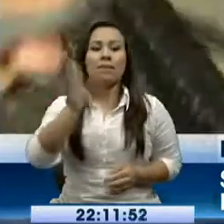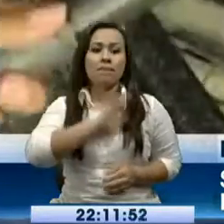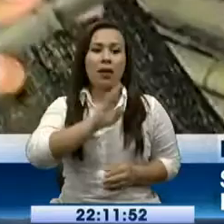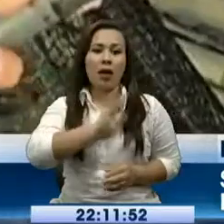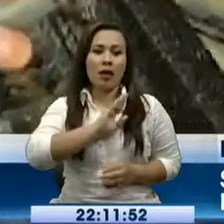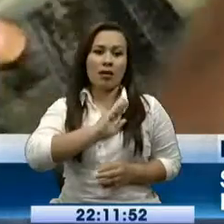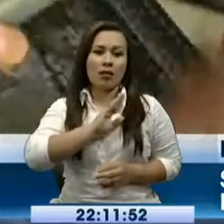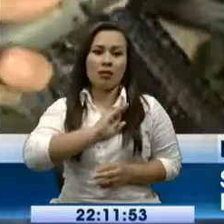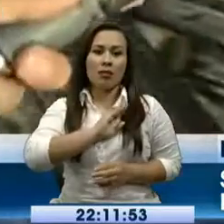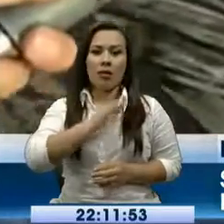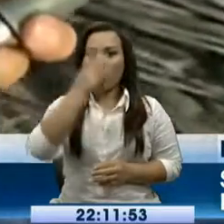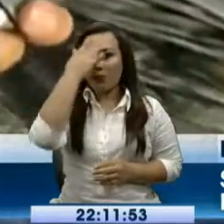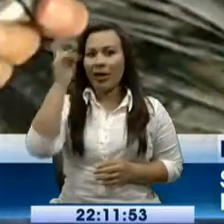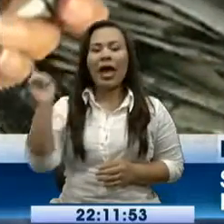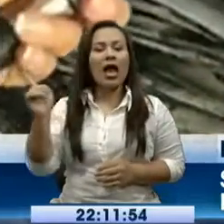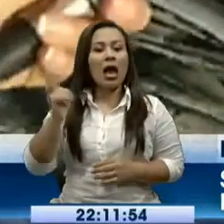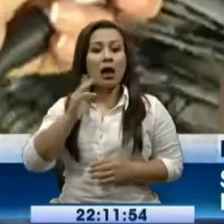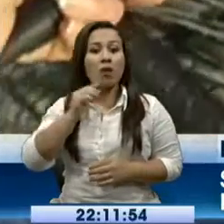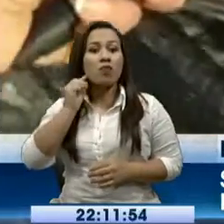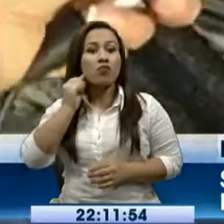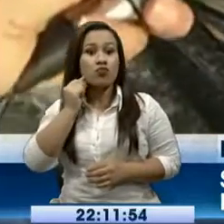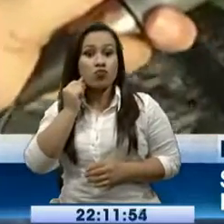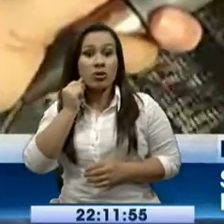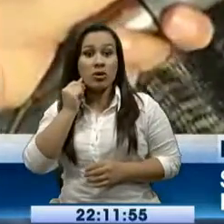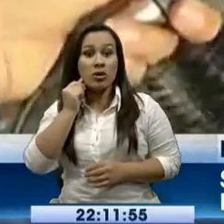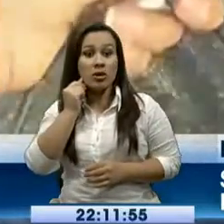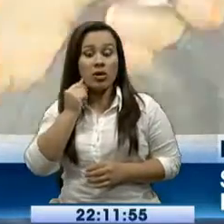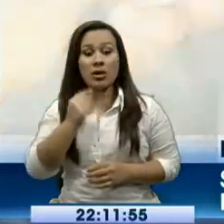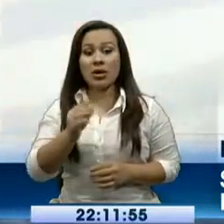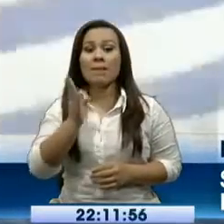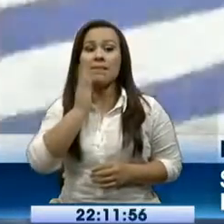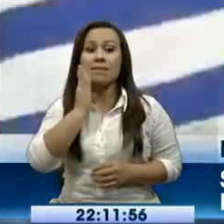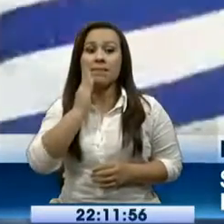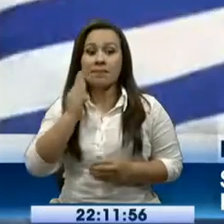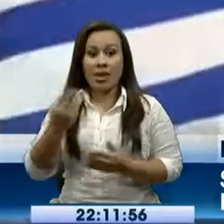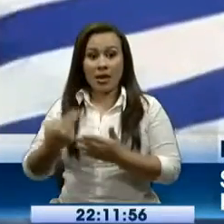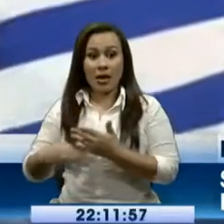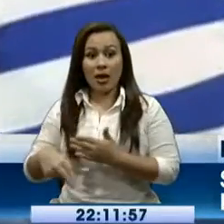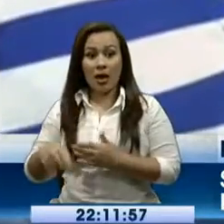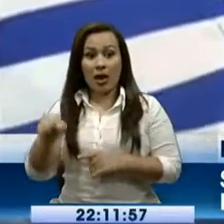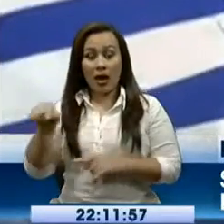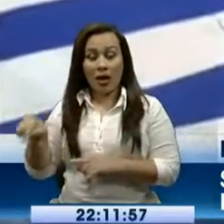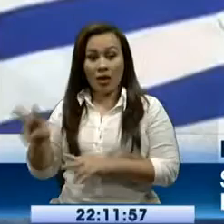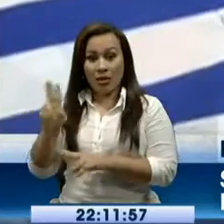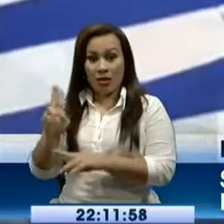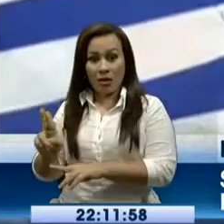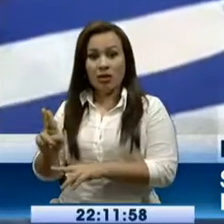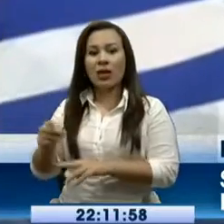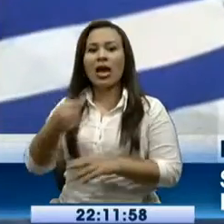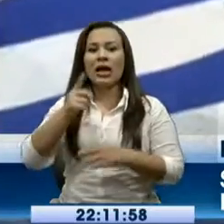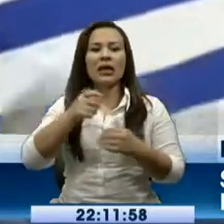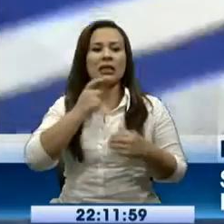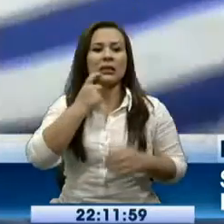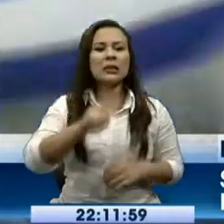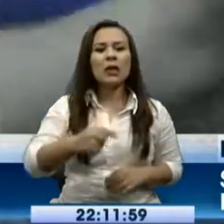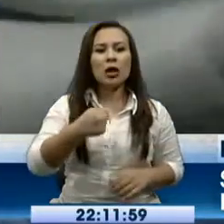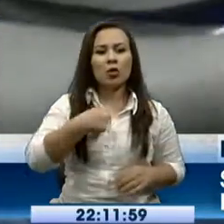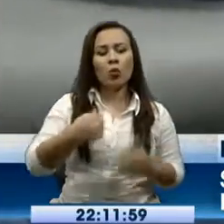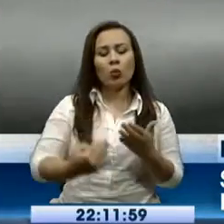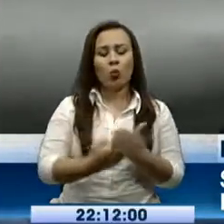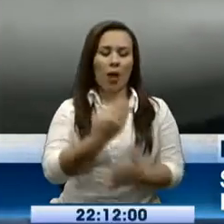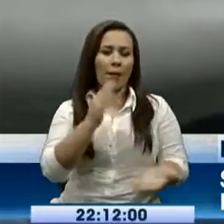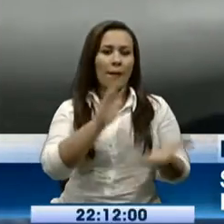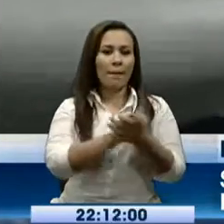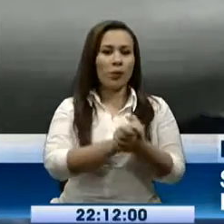ella. Porque ella sigue enamorada del niño, ella no quiere verlo feliz a él. No, eso es mentira, ella es la falsa lo que dice. Yo pido que